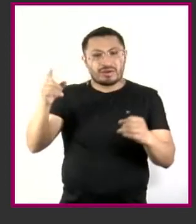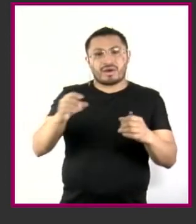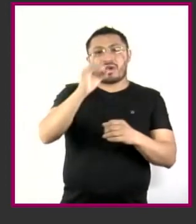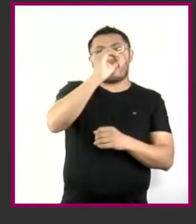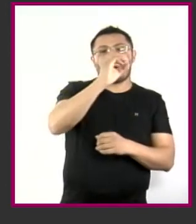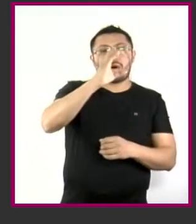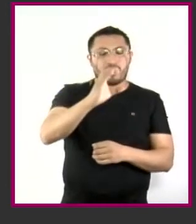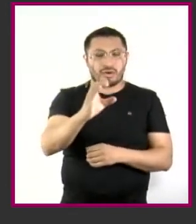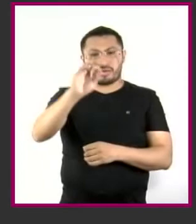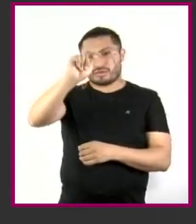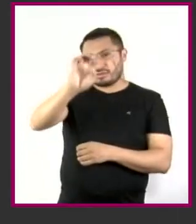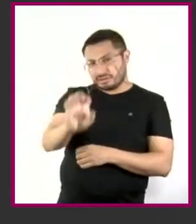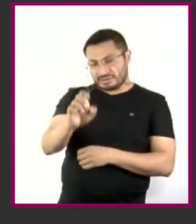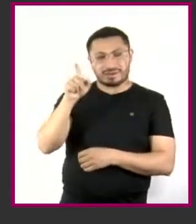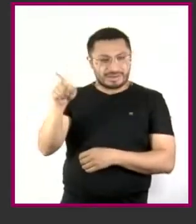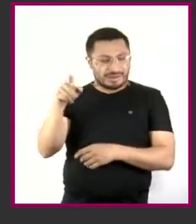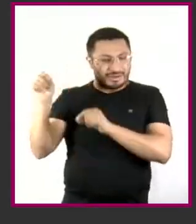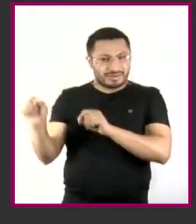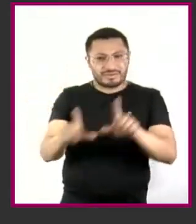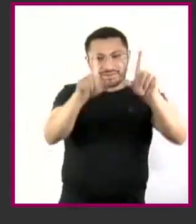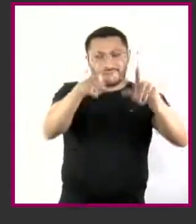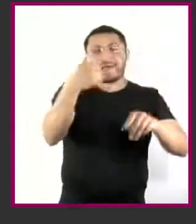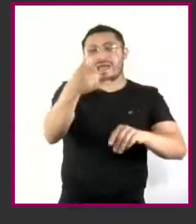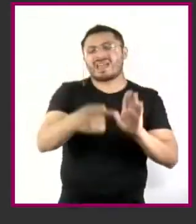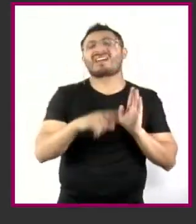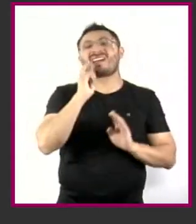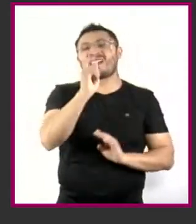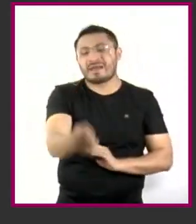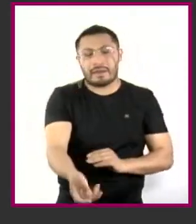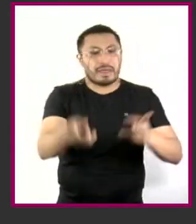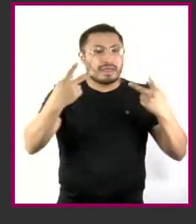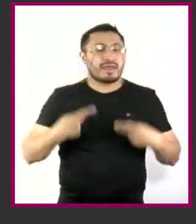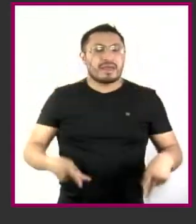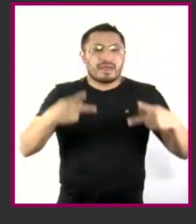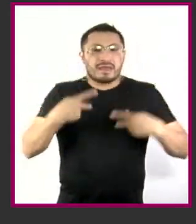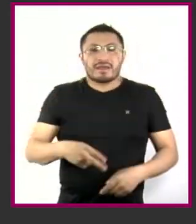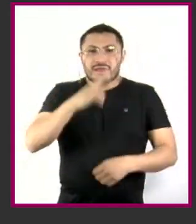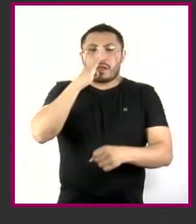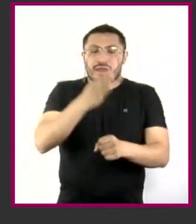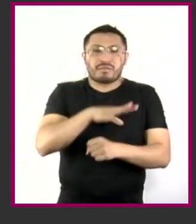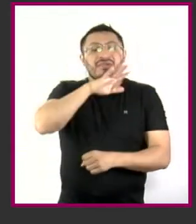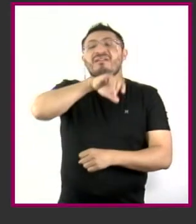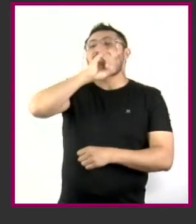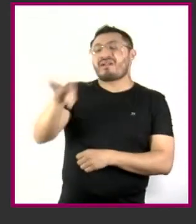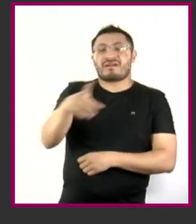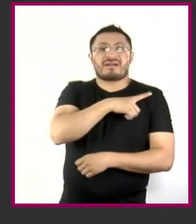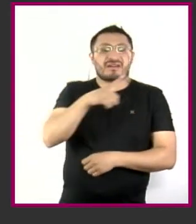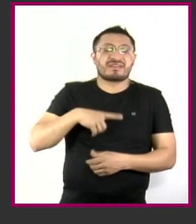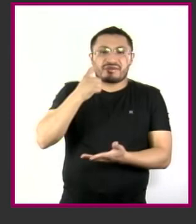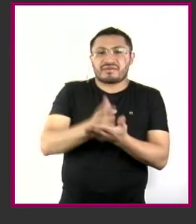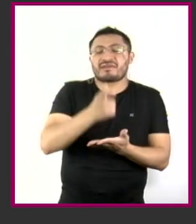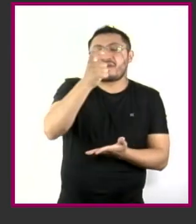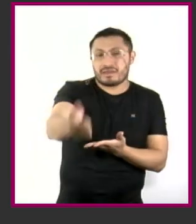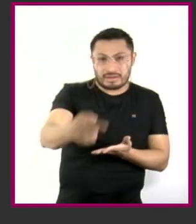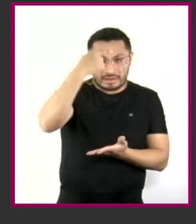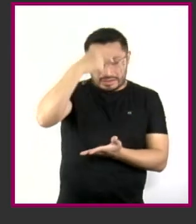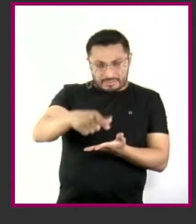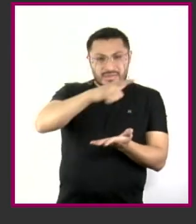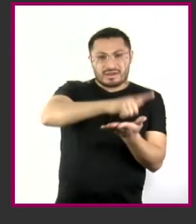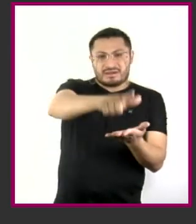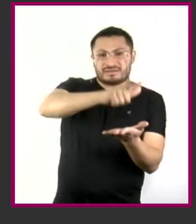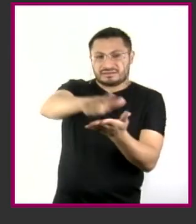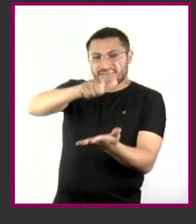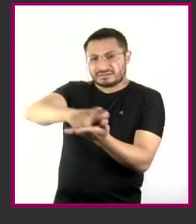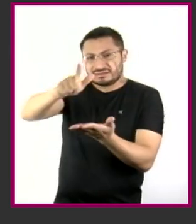OCDE. Y postula básicamente que los responsables de contaminar deben pagar el costo de las medidas necesarias para